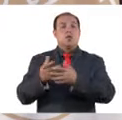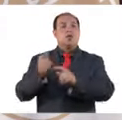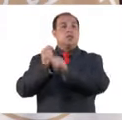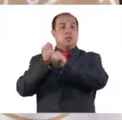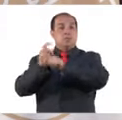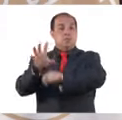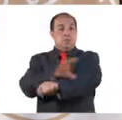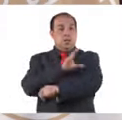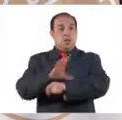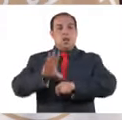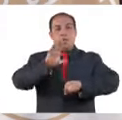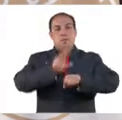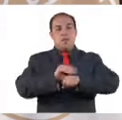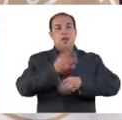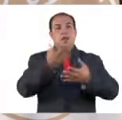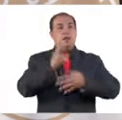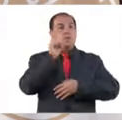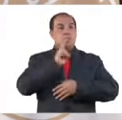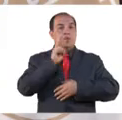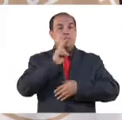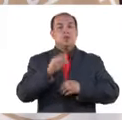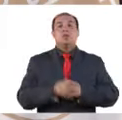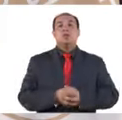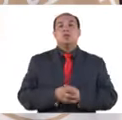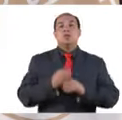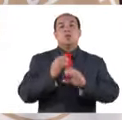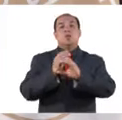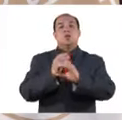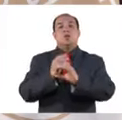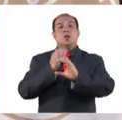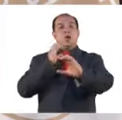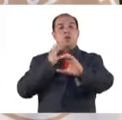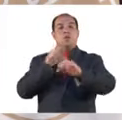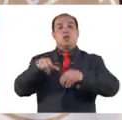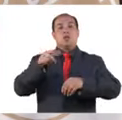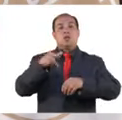y le permitimos ahora hacer una prueba con un trolebús de 12 metros en